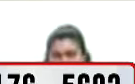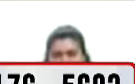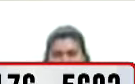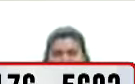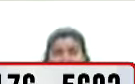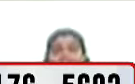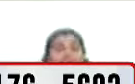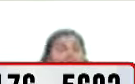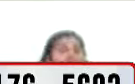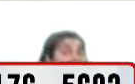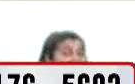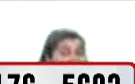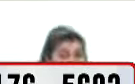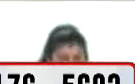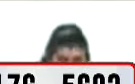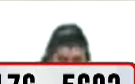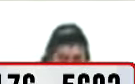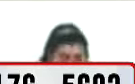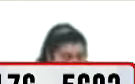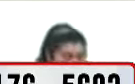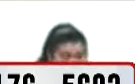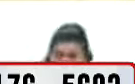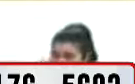¿El RIGI no es un trato desigual ante la ley?